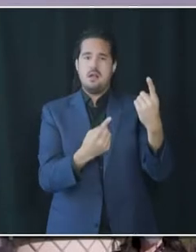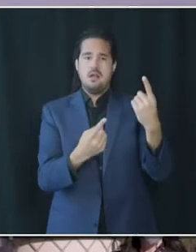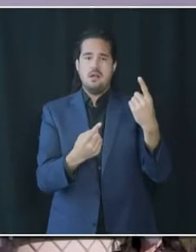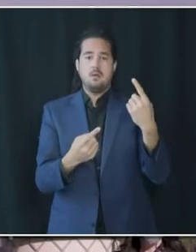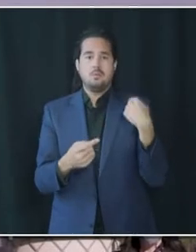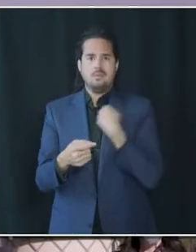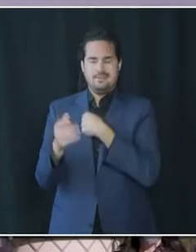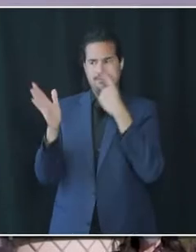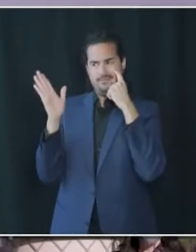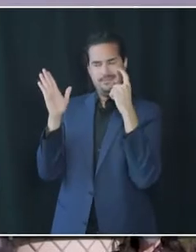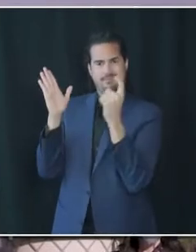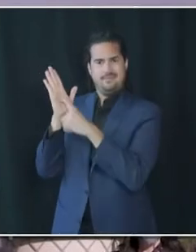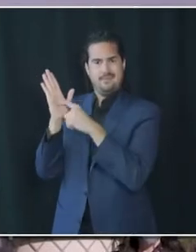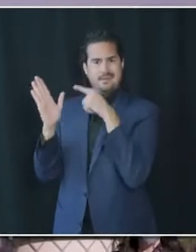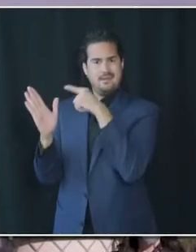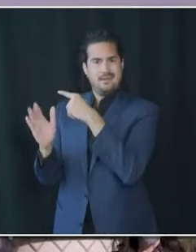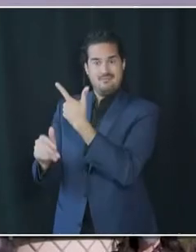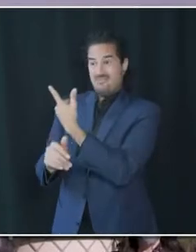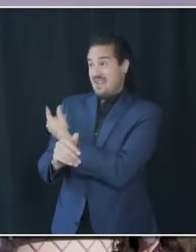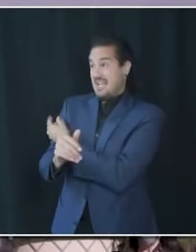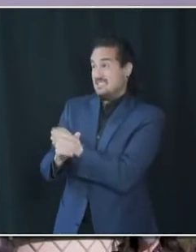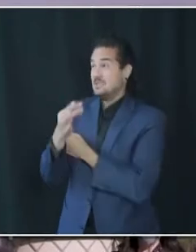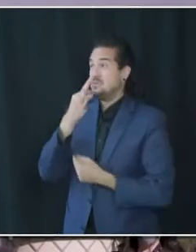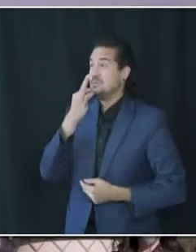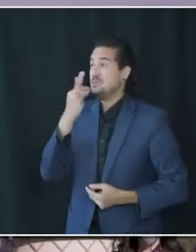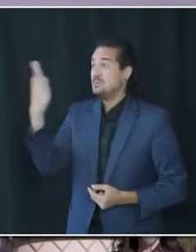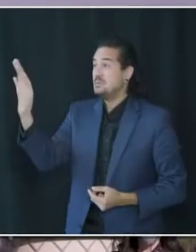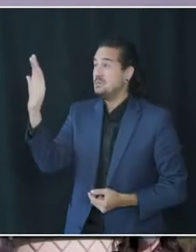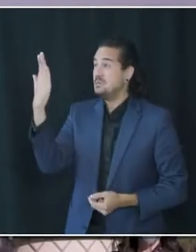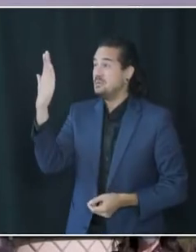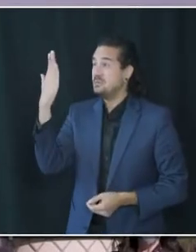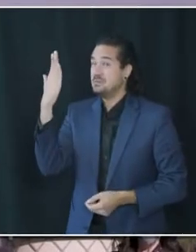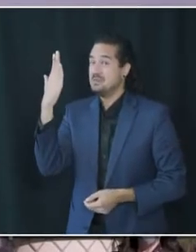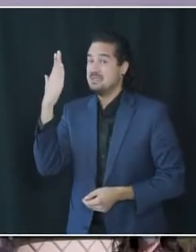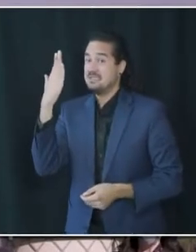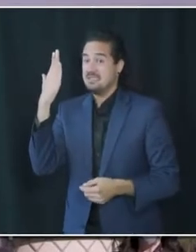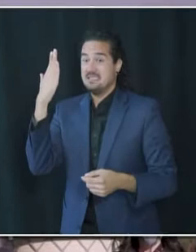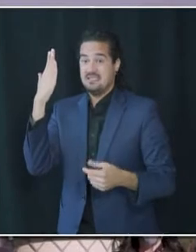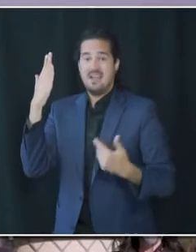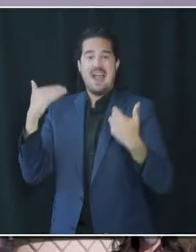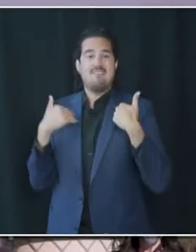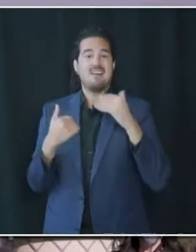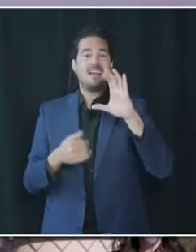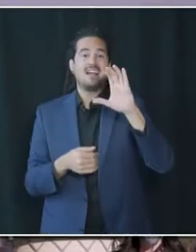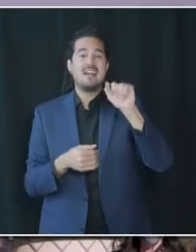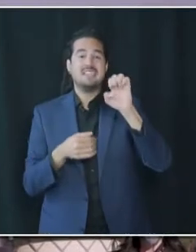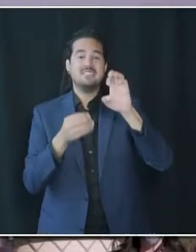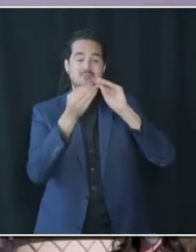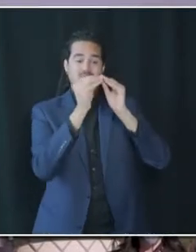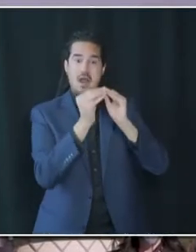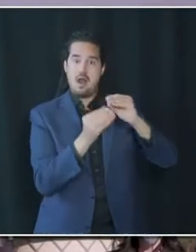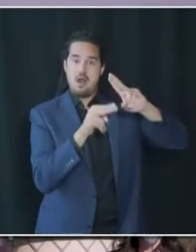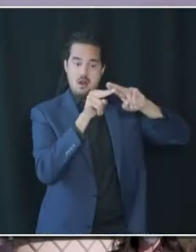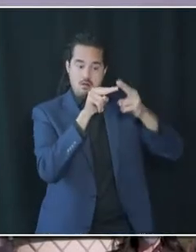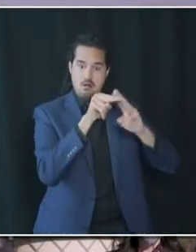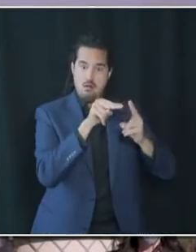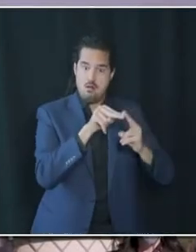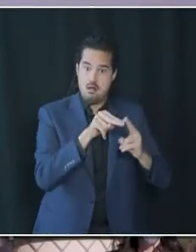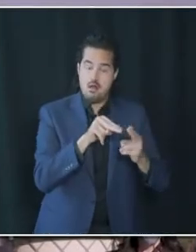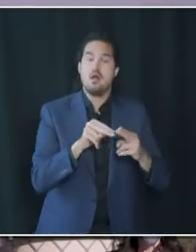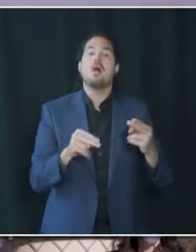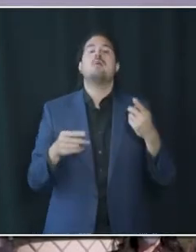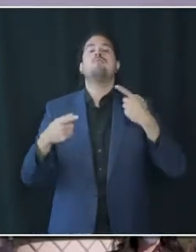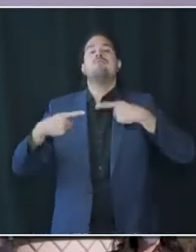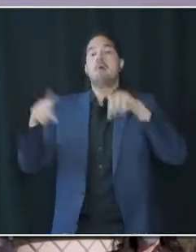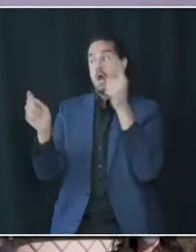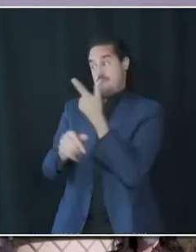luz al final del túnel con estas vacunas con esta reducción en los índices de casos estamos viendo la luz al final del túnel